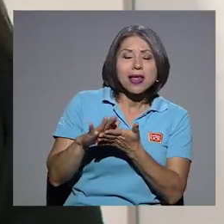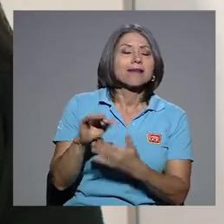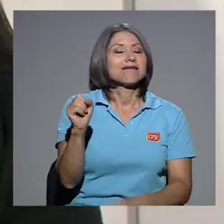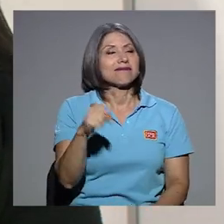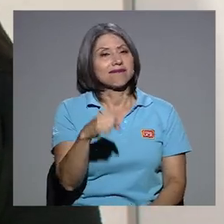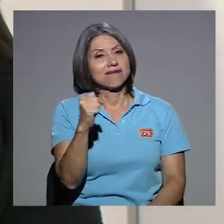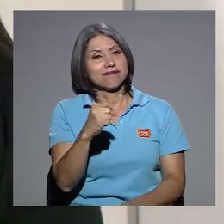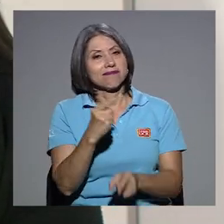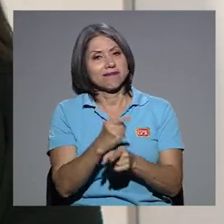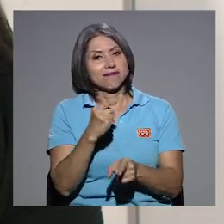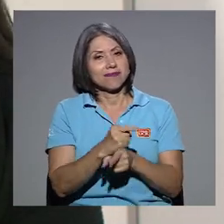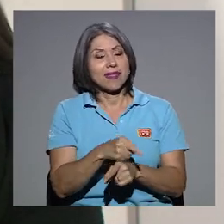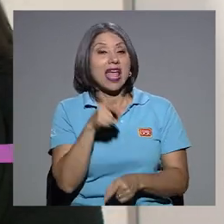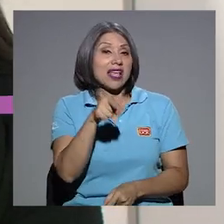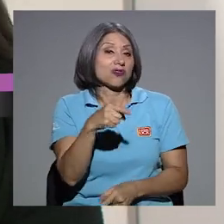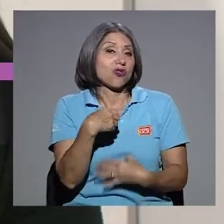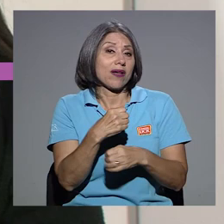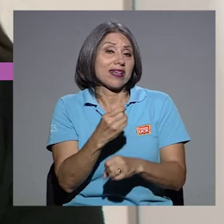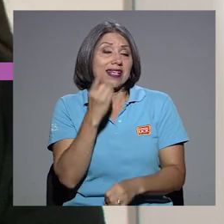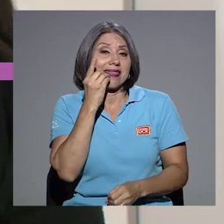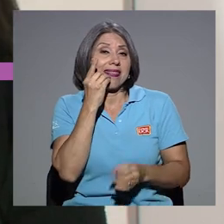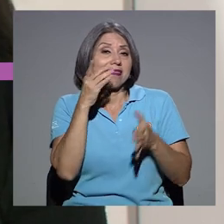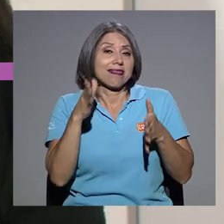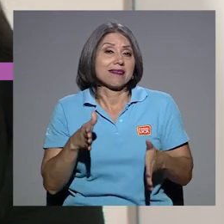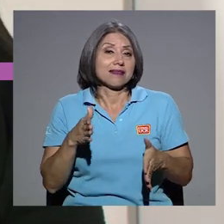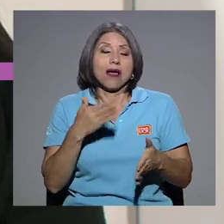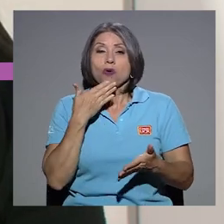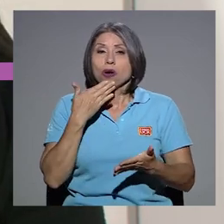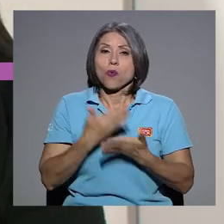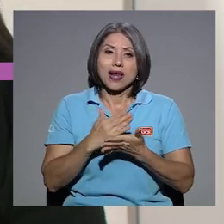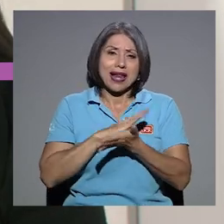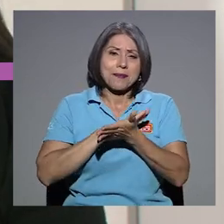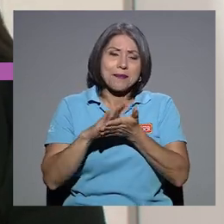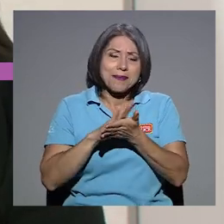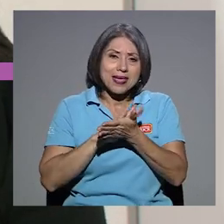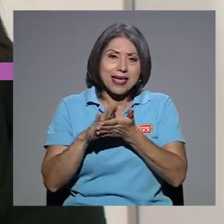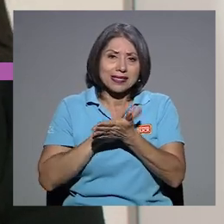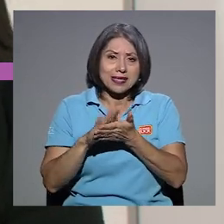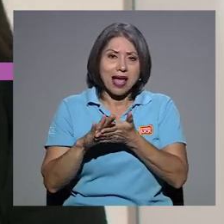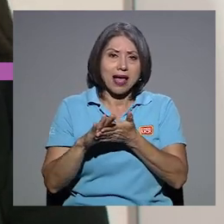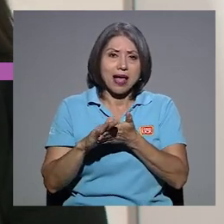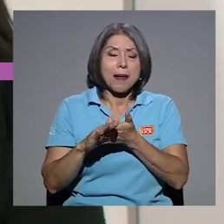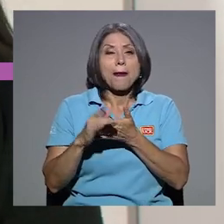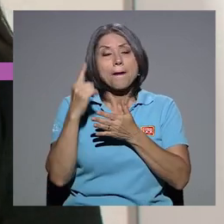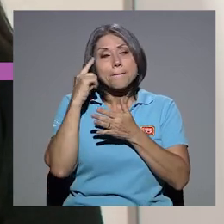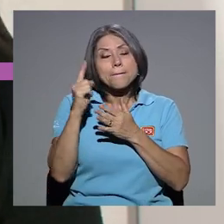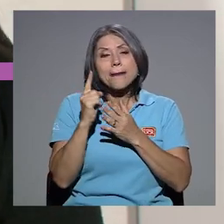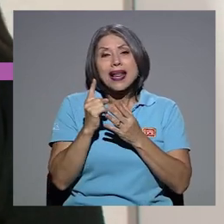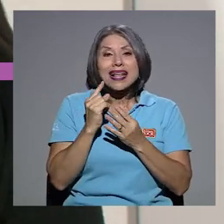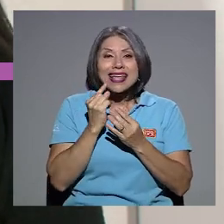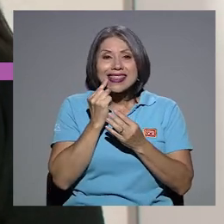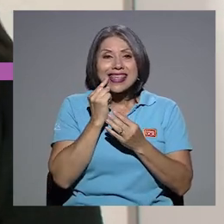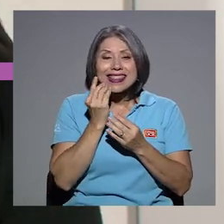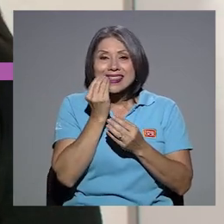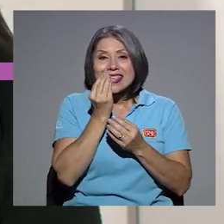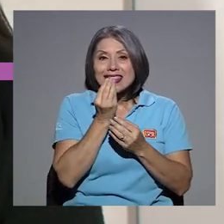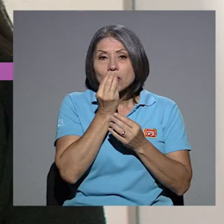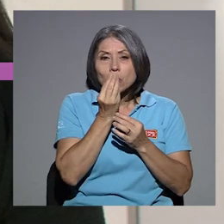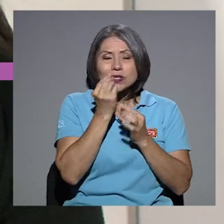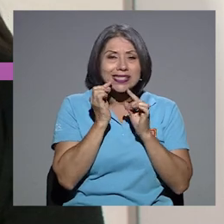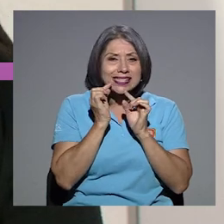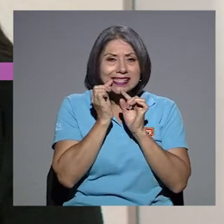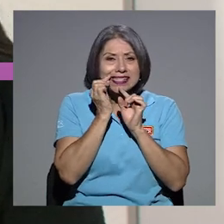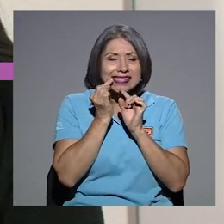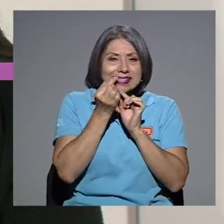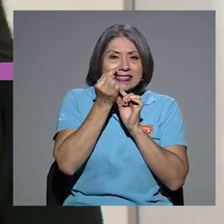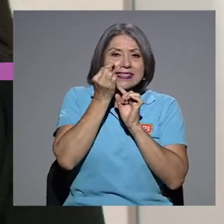Limpieza. Eso es lo que el odontólogo va a hacer, una buena limpieza que permita limpiar dentro del surco, en todos los dientitos, en todas